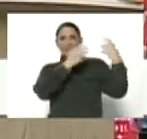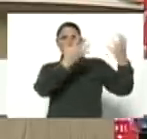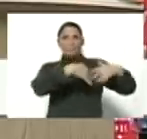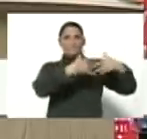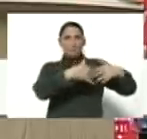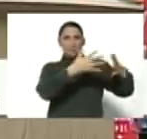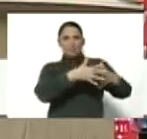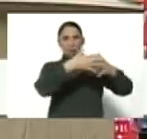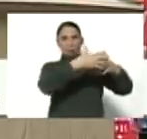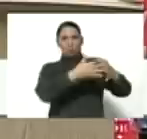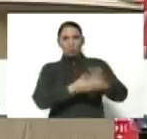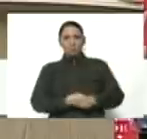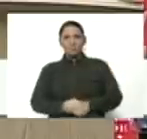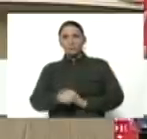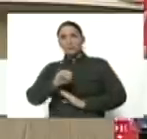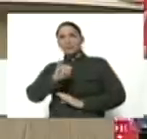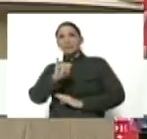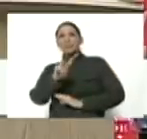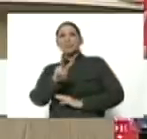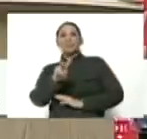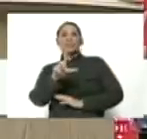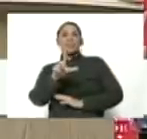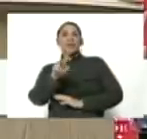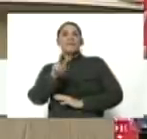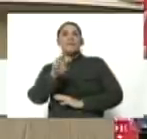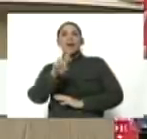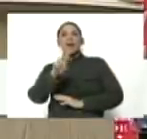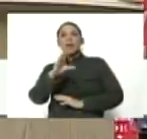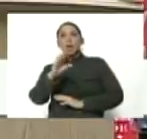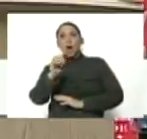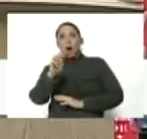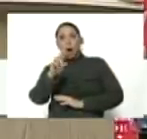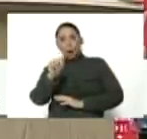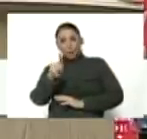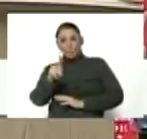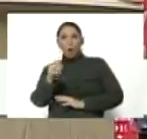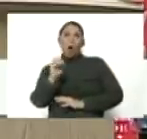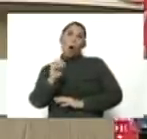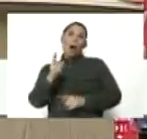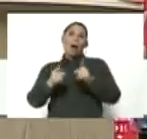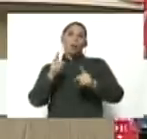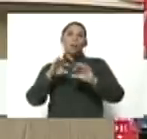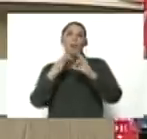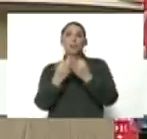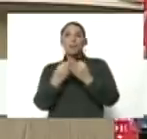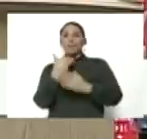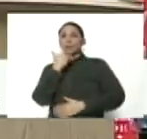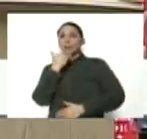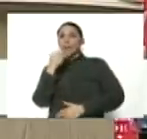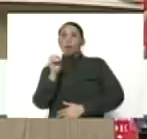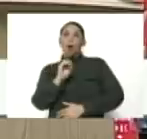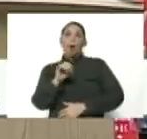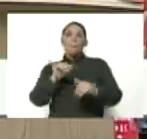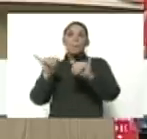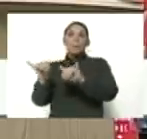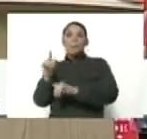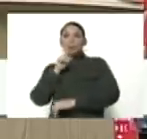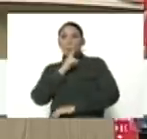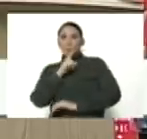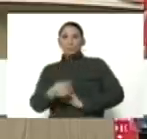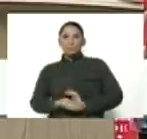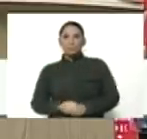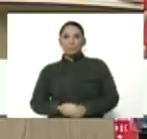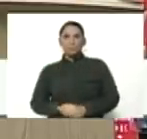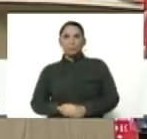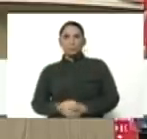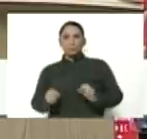Silver Corp, Jordan Goudreau, o algún familiar muy cercano que lleva su mismo nombre. En